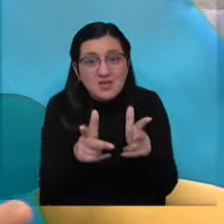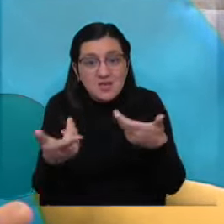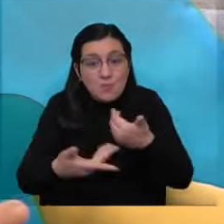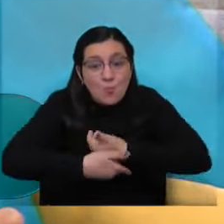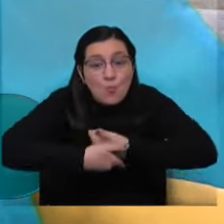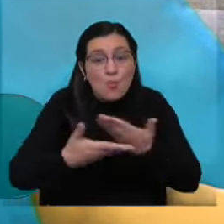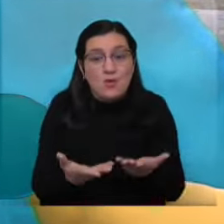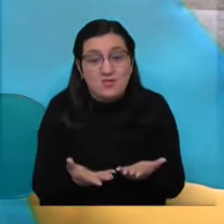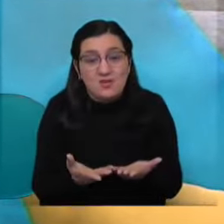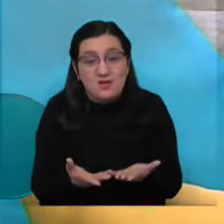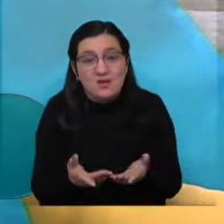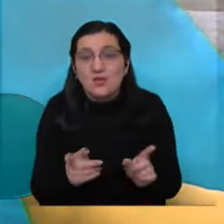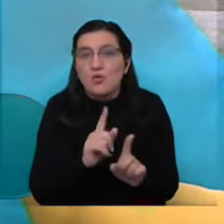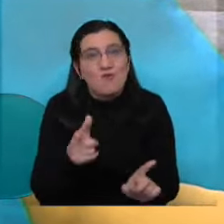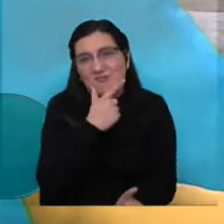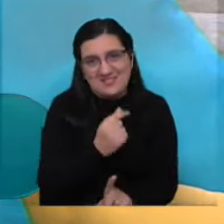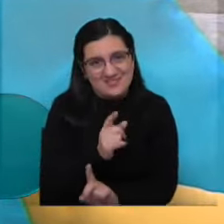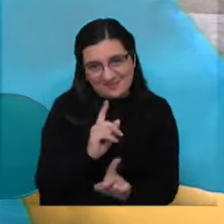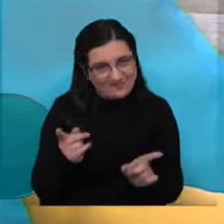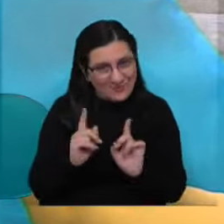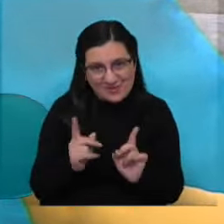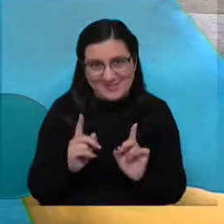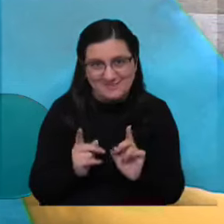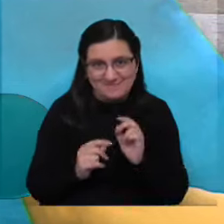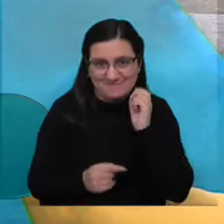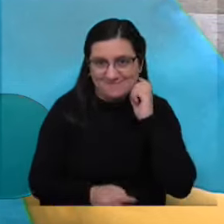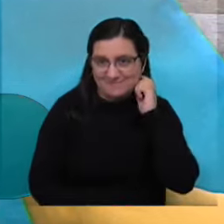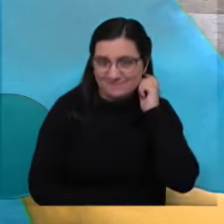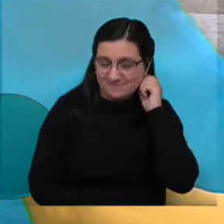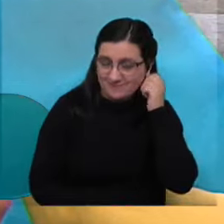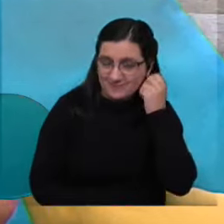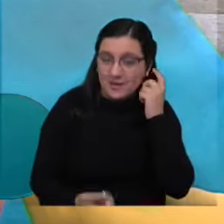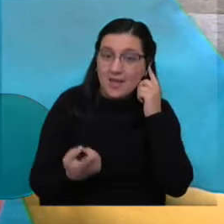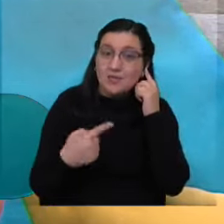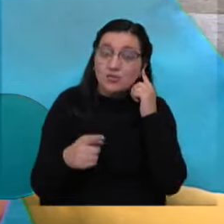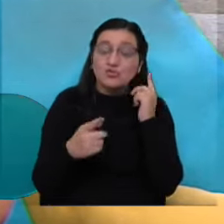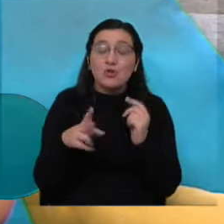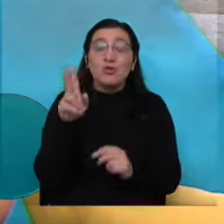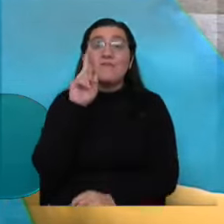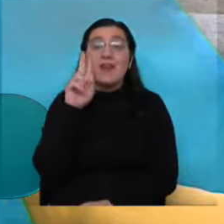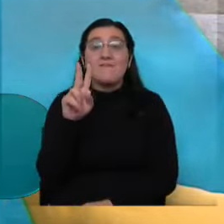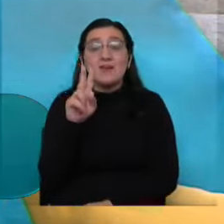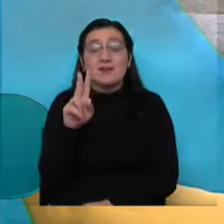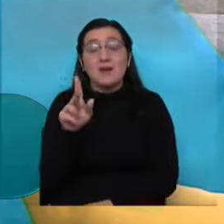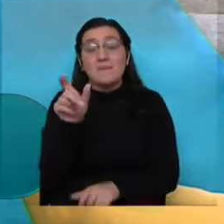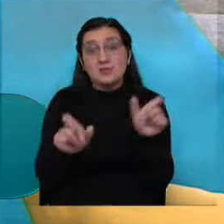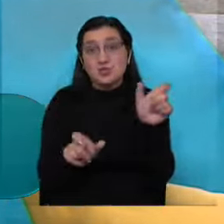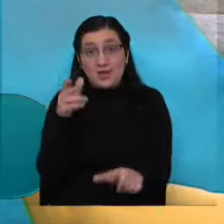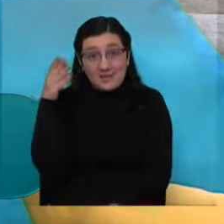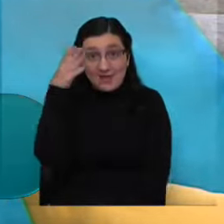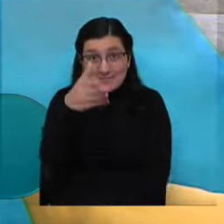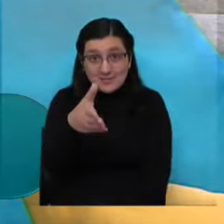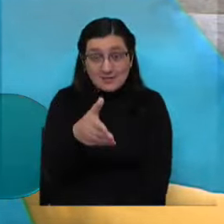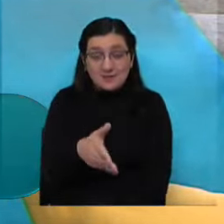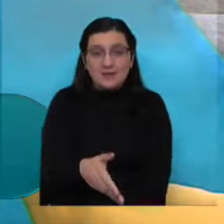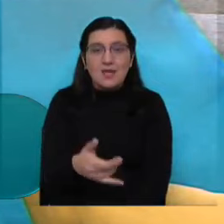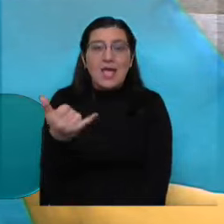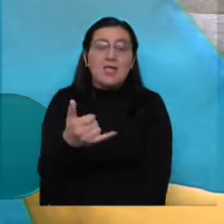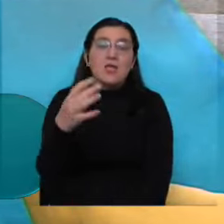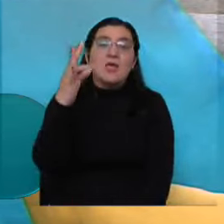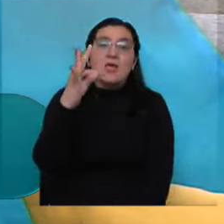muestre que no es fácil está entonces lo que se van a encontrar los espectadores es con una